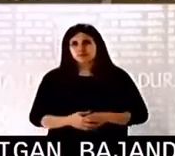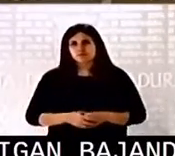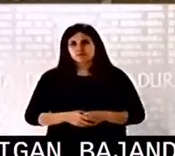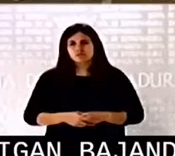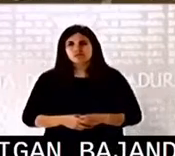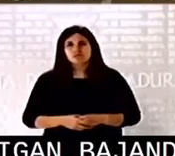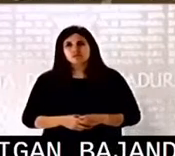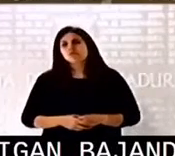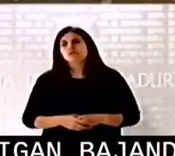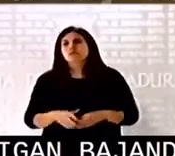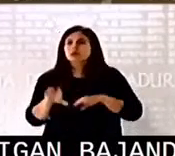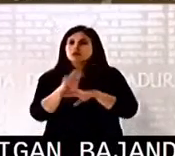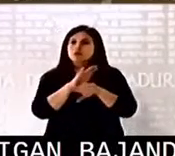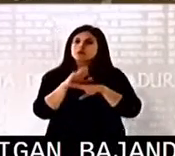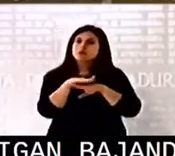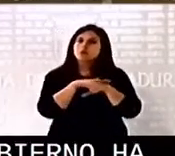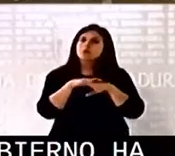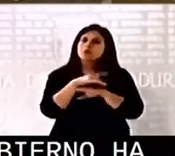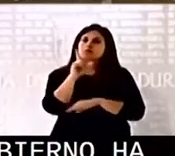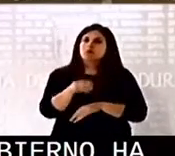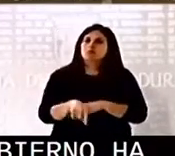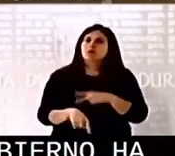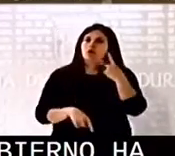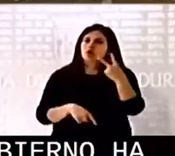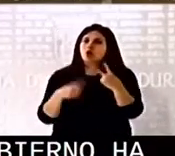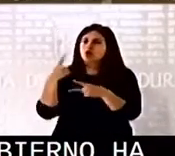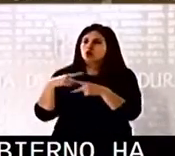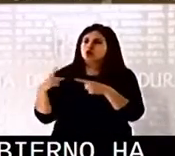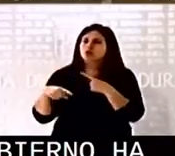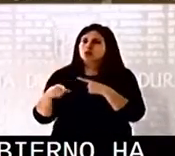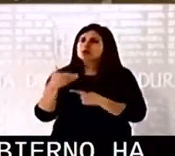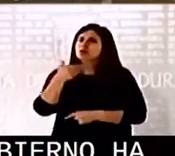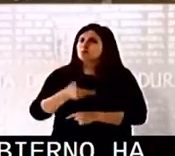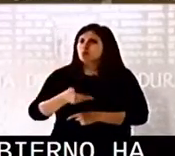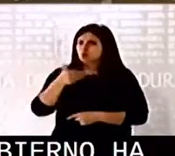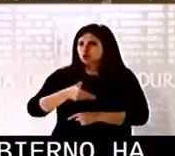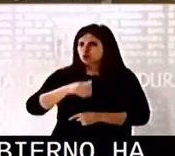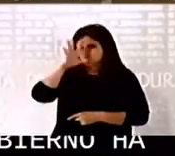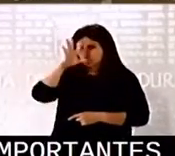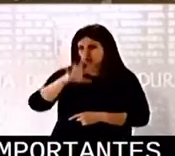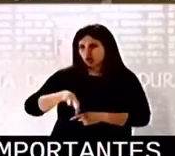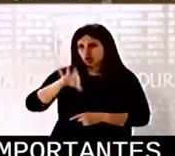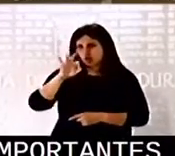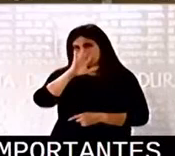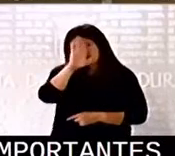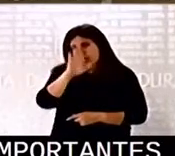El Consejo de Gobierno ha decidido dos cosas que me parecen muy importantes, muy importantes.